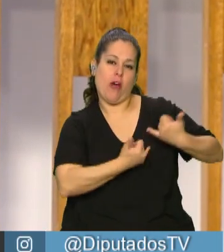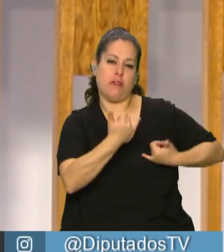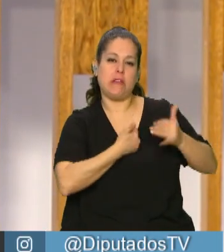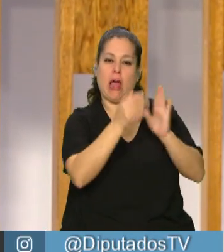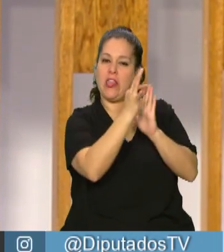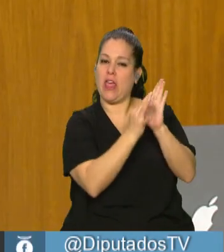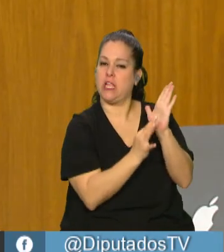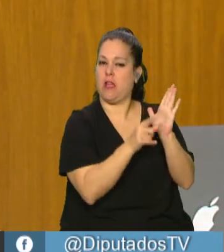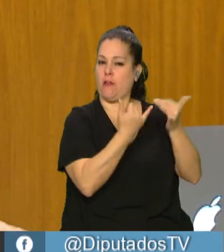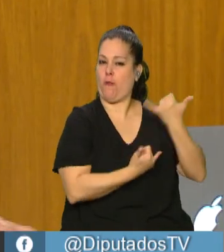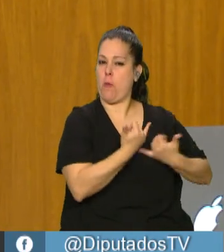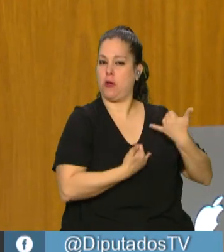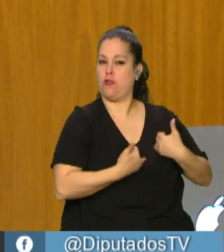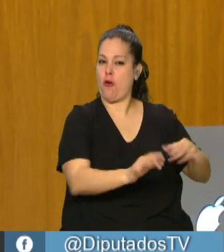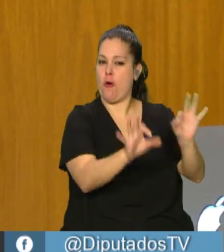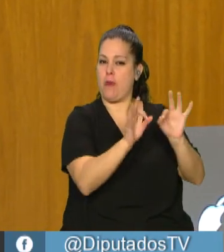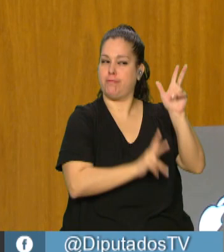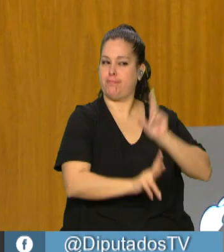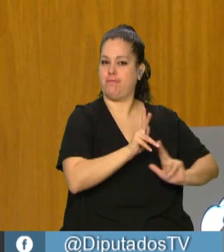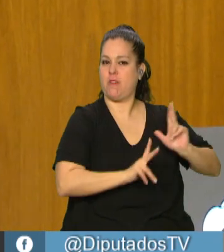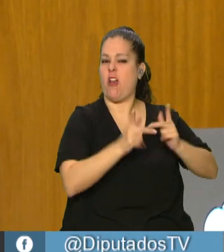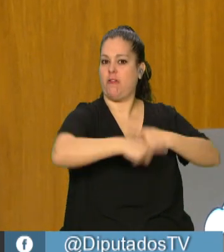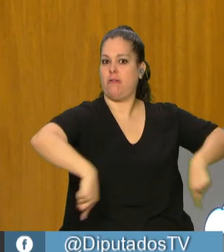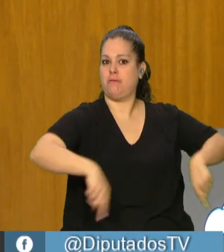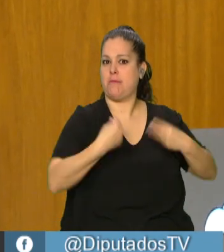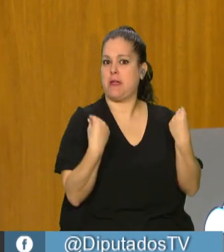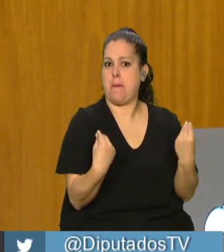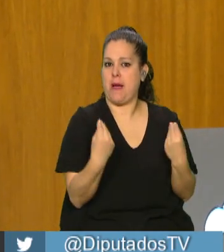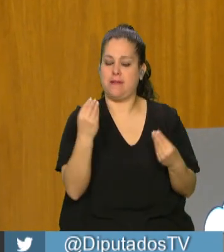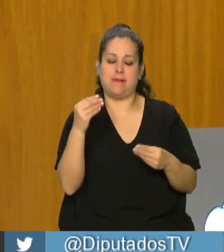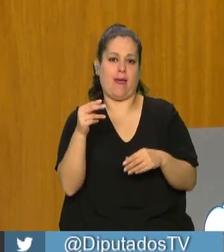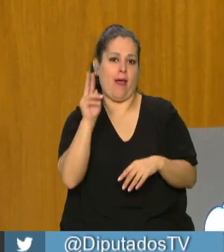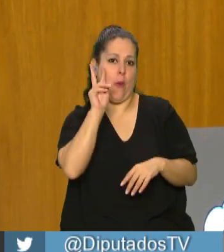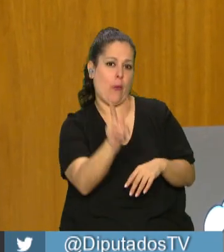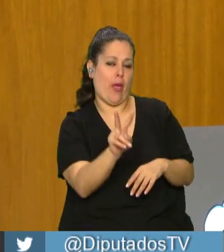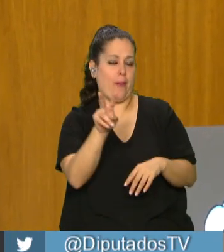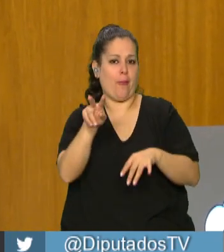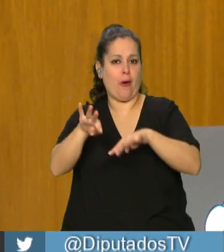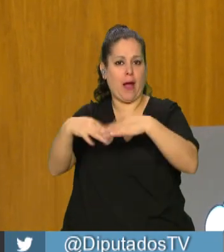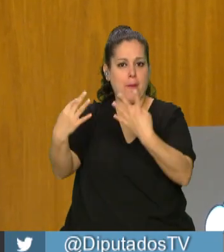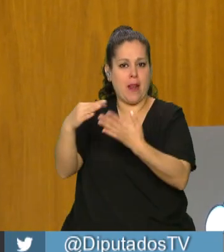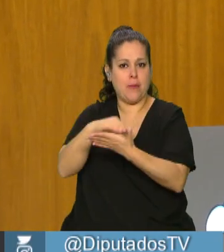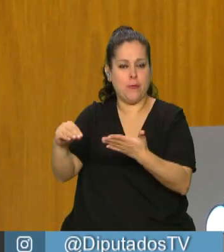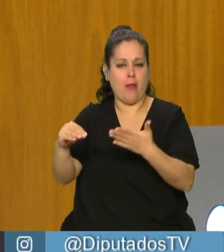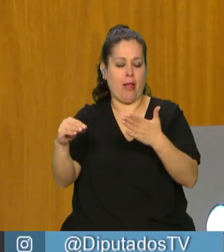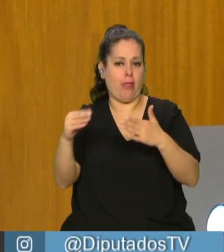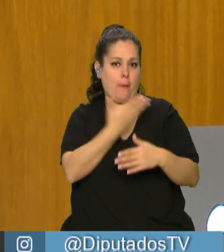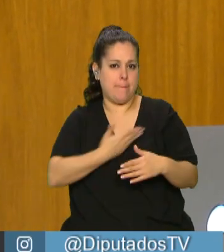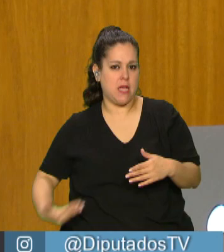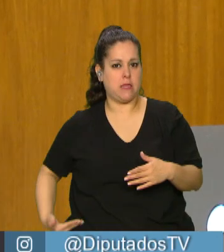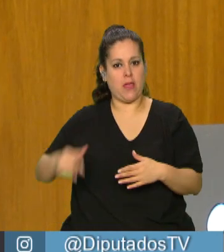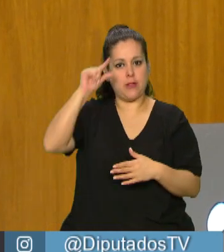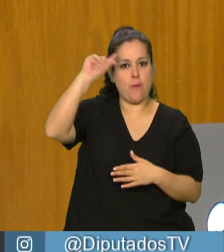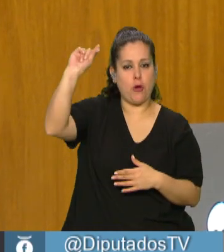detalles y toda la información de qué es lo que pasa y sucede cuando nosotros la vemos ahí a ella hablando con el presidente de la Cámara, en este momento